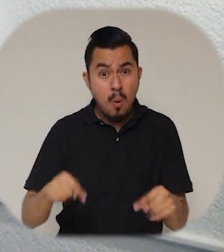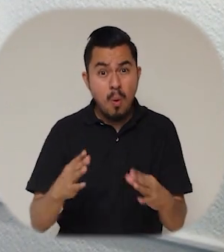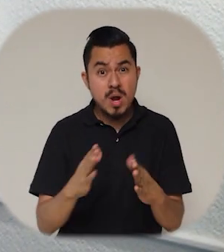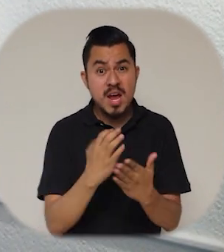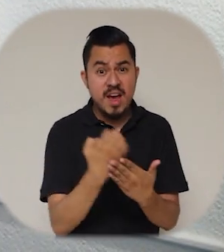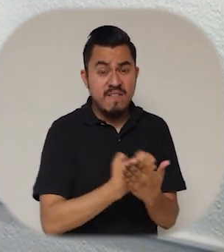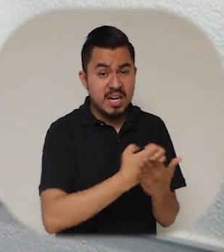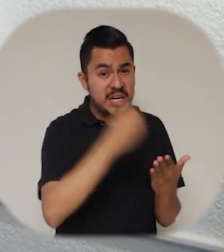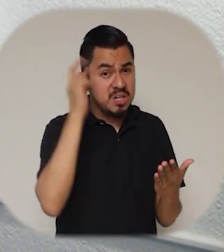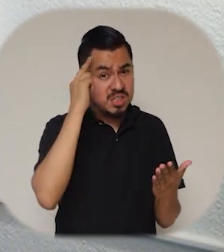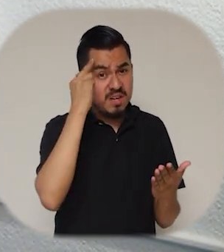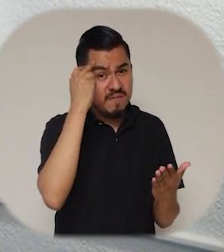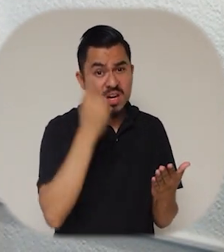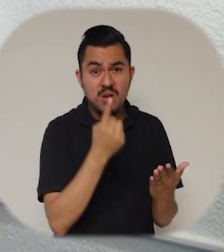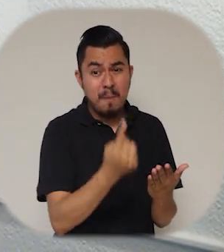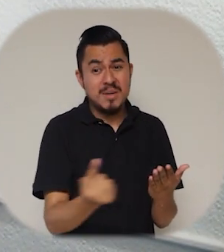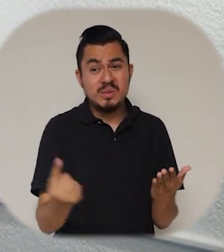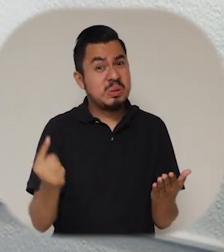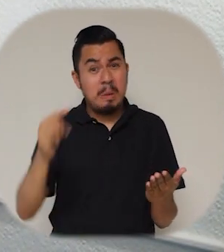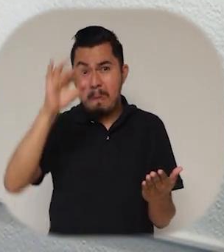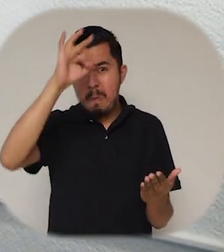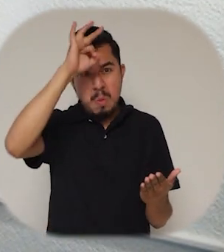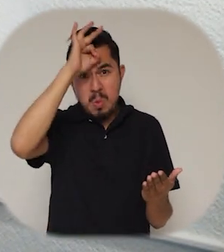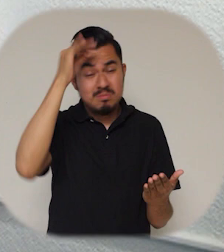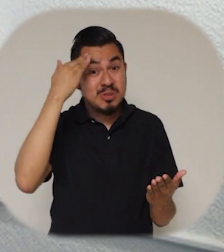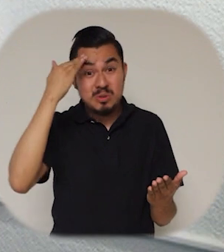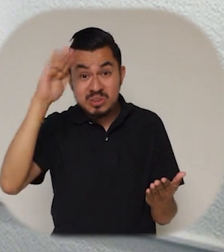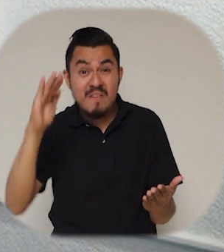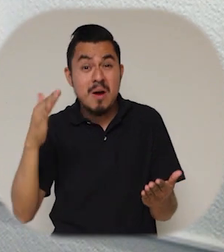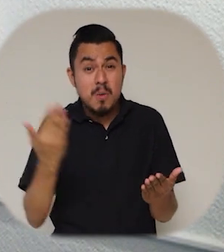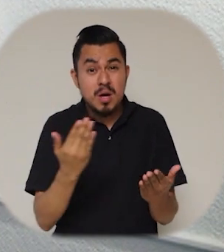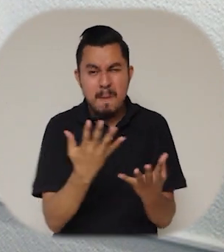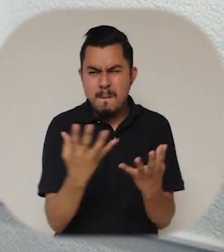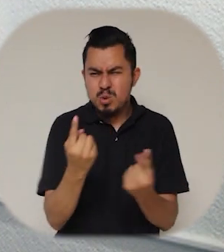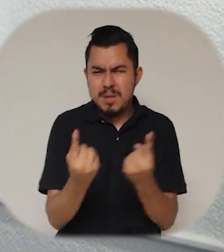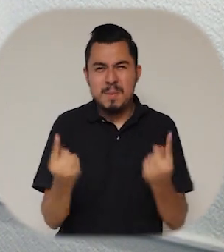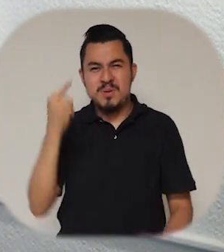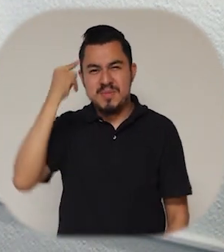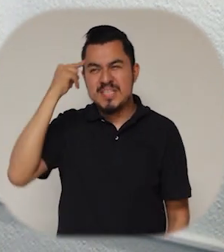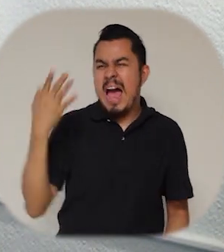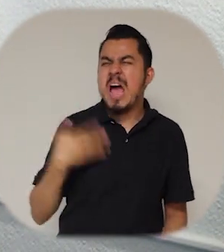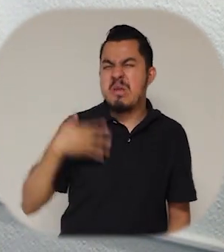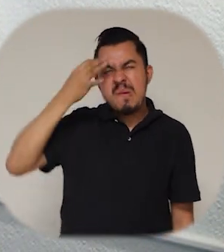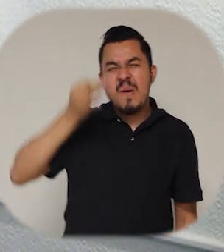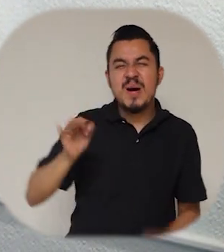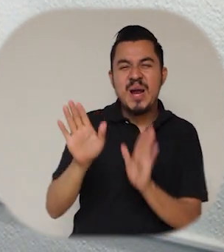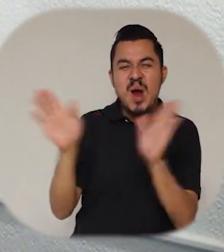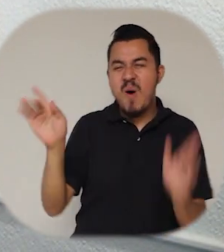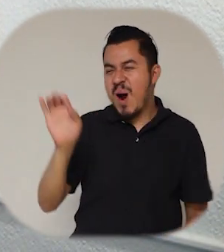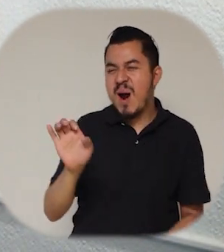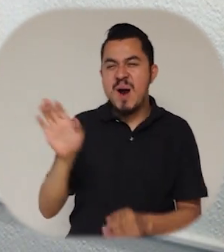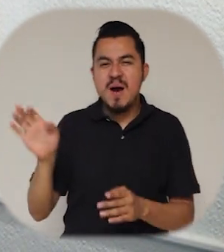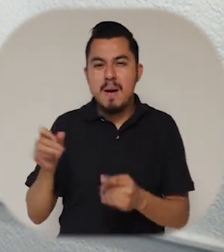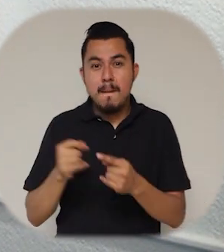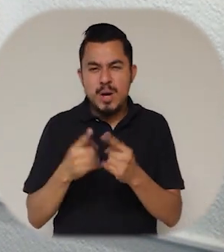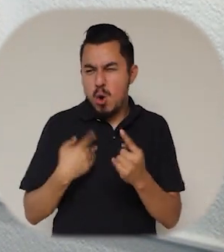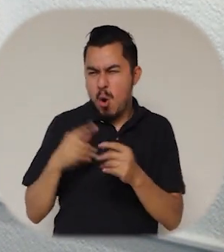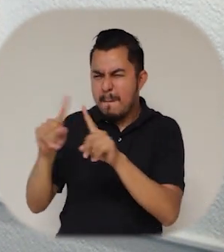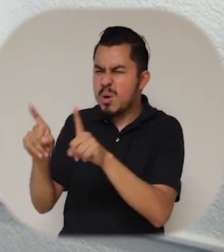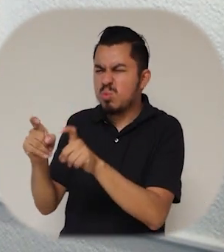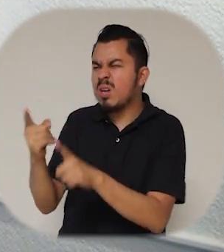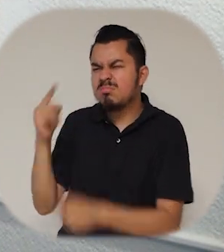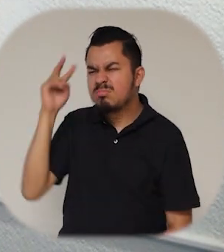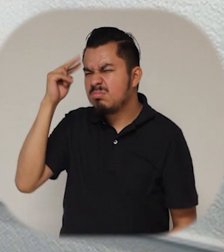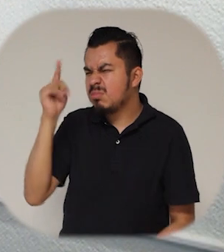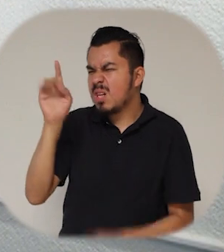es el Cristo. Dicen que creen en Jesucristo, pero cuando se les pregunta ¿qué cree usted de Jesucristo?, ellos dicen: bueno, sí, Jesús ha cargado la